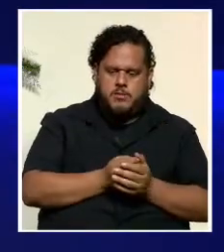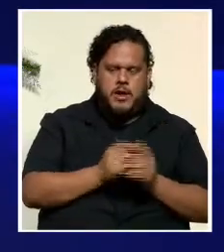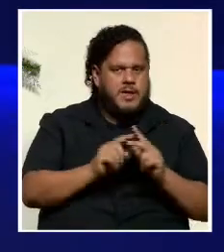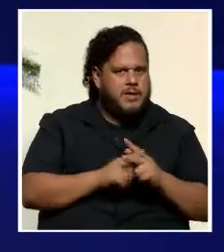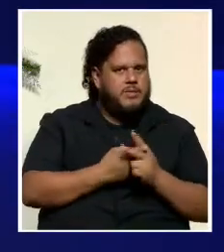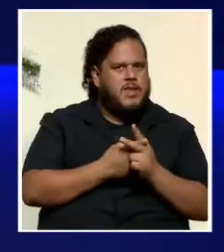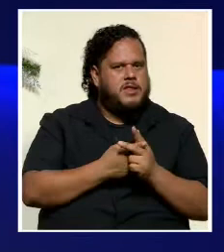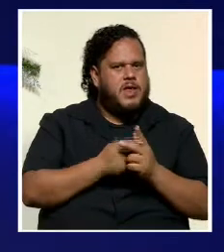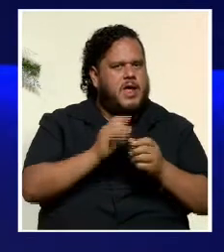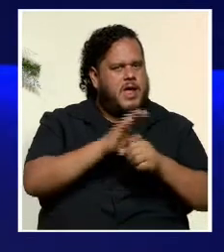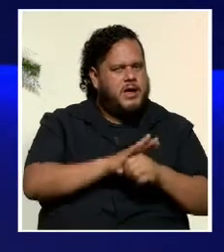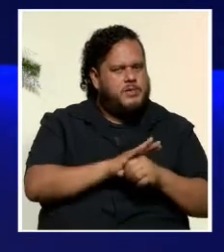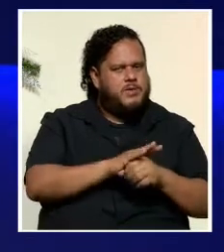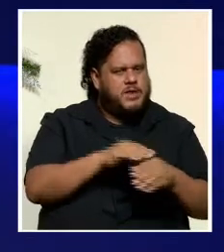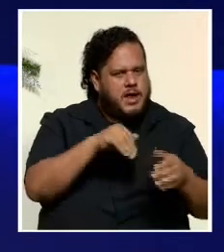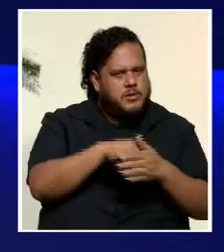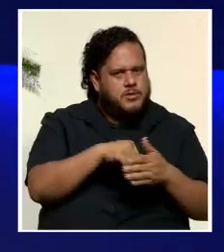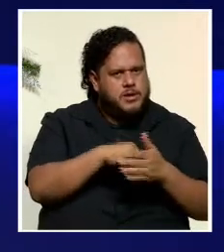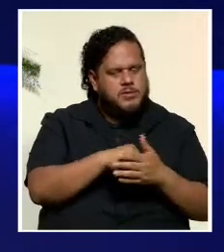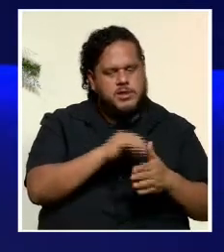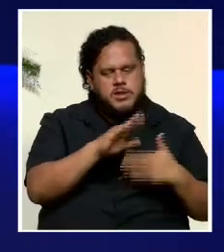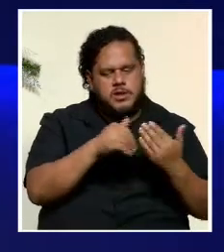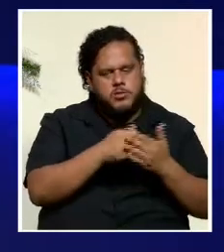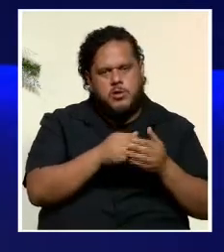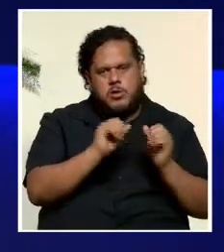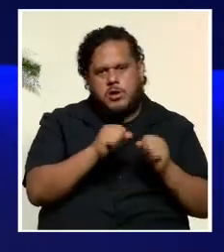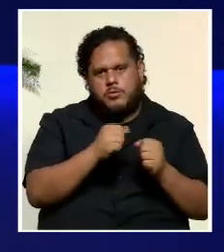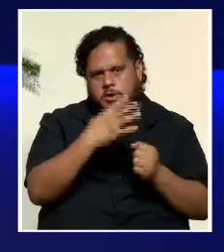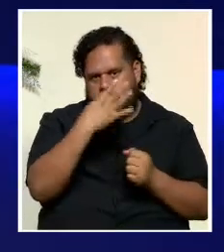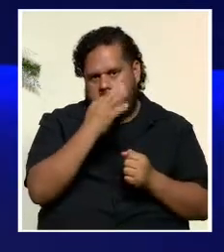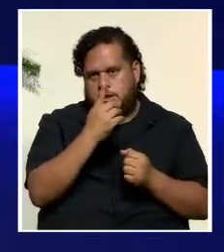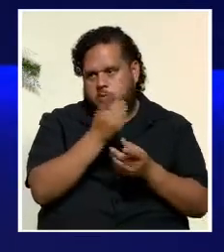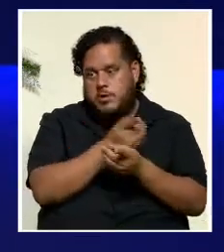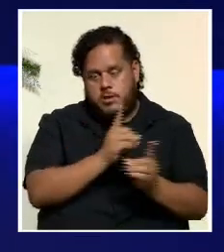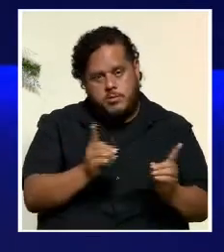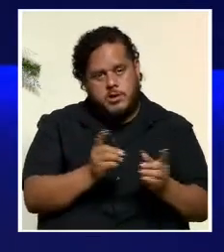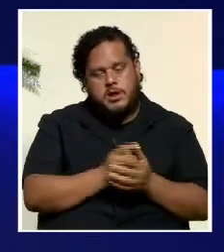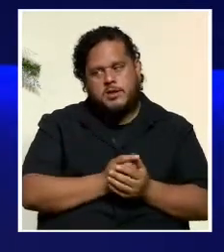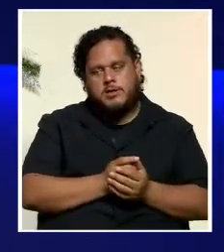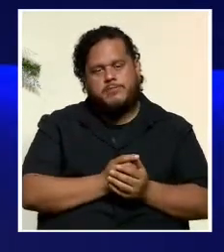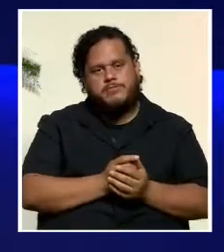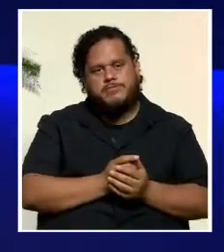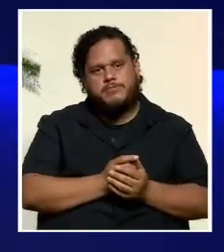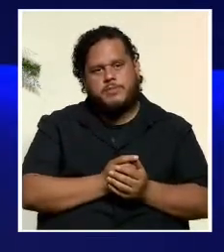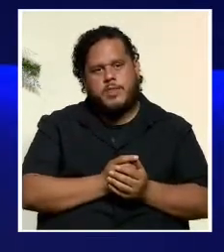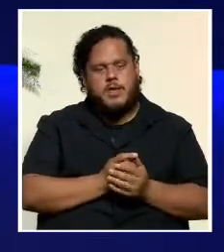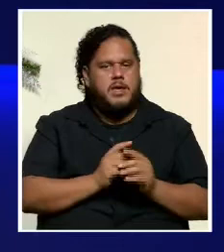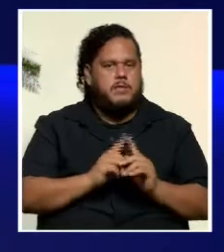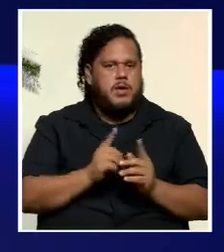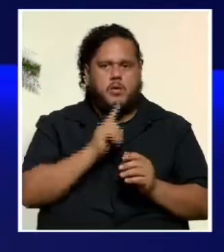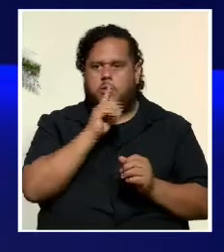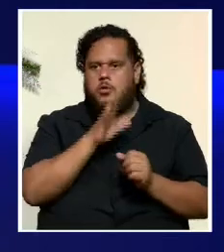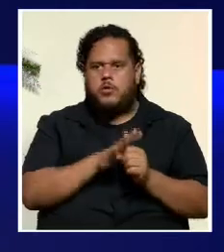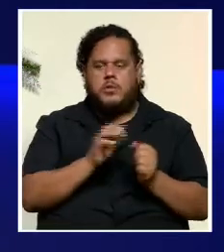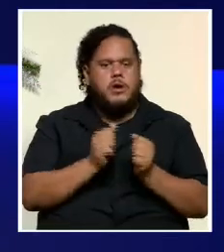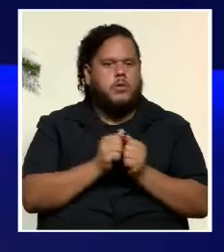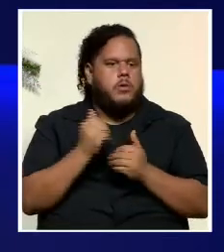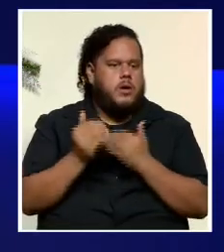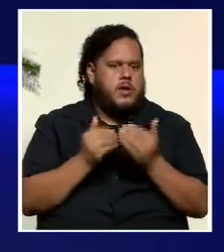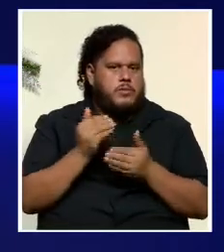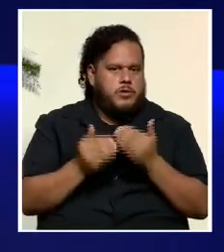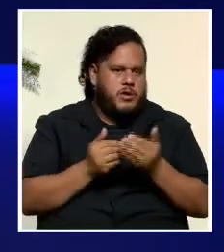a forzar los límites de lo que puede considerarse una democracia, aunque cumple con el